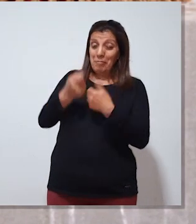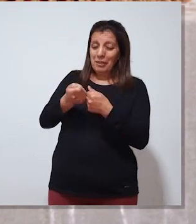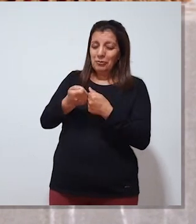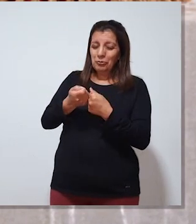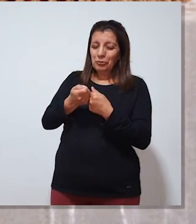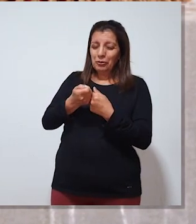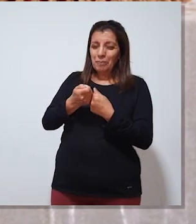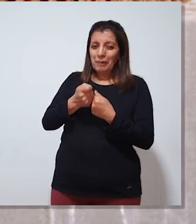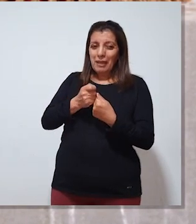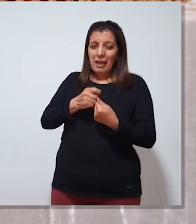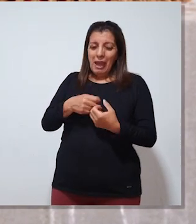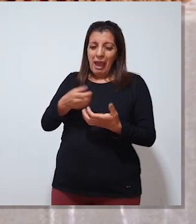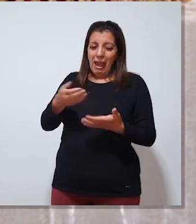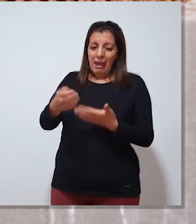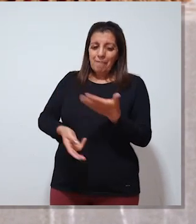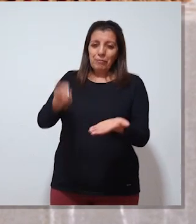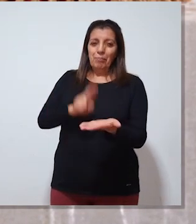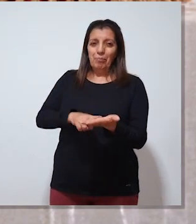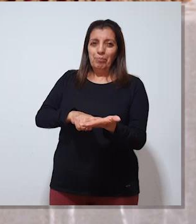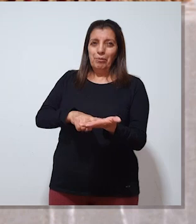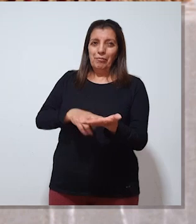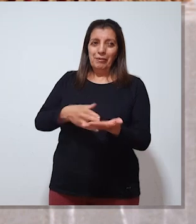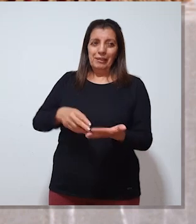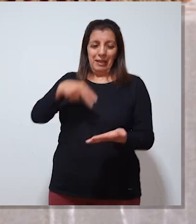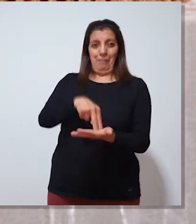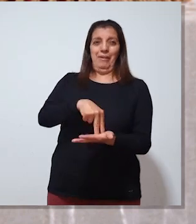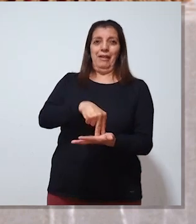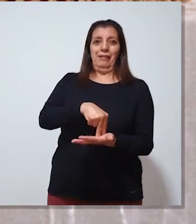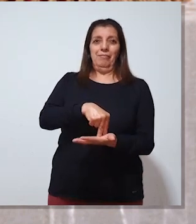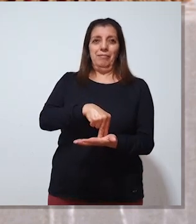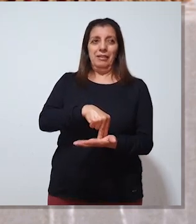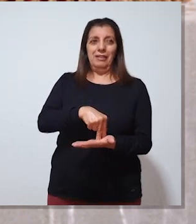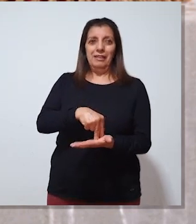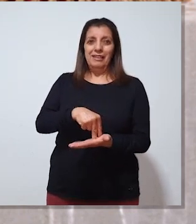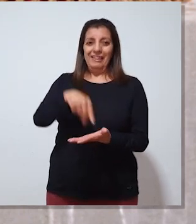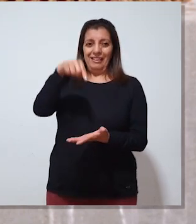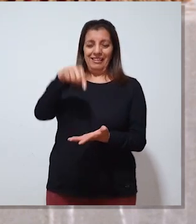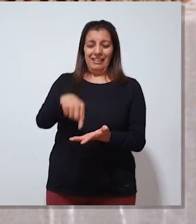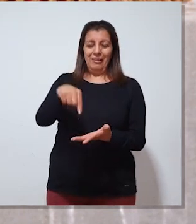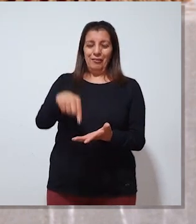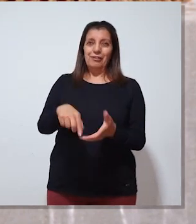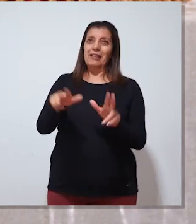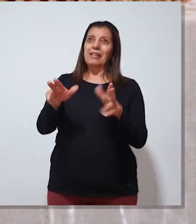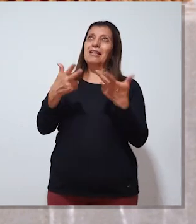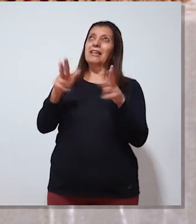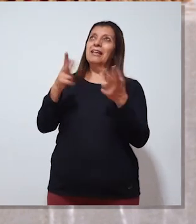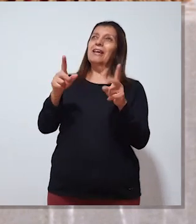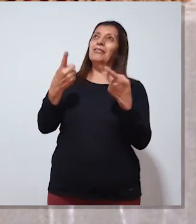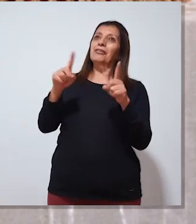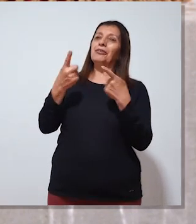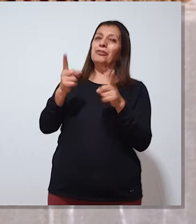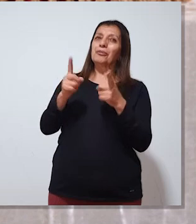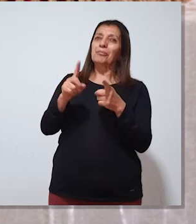vida sacerdotal, no puedo menos de entonar un himno de acción de gracias por todos los favores que Dios me